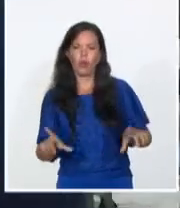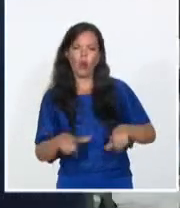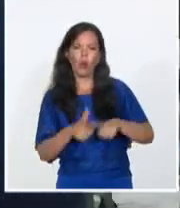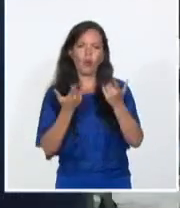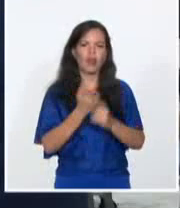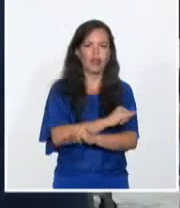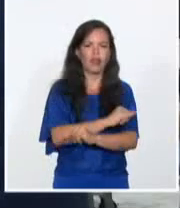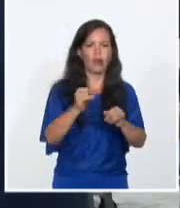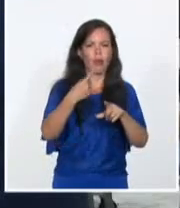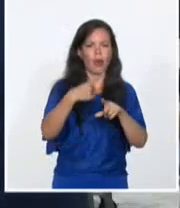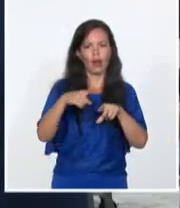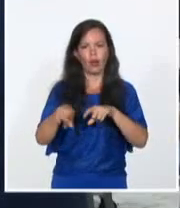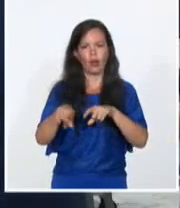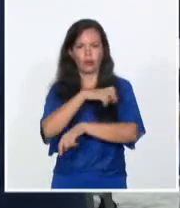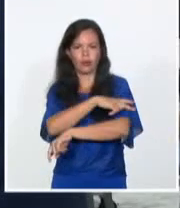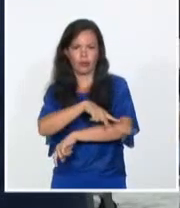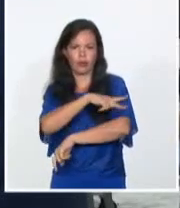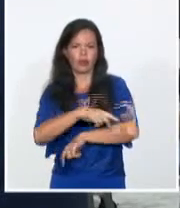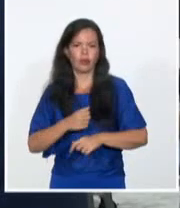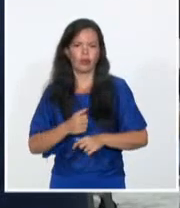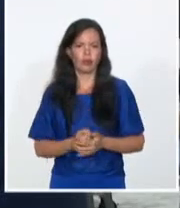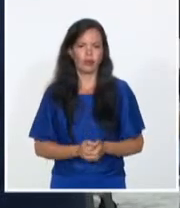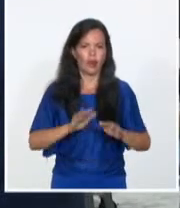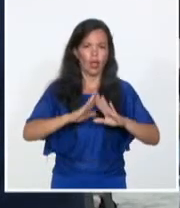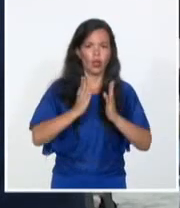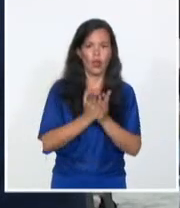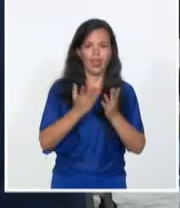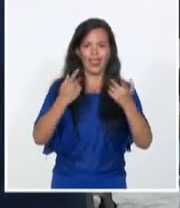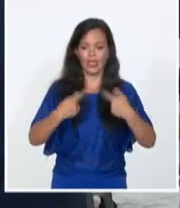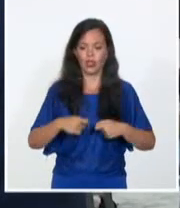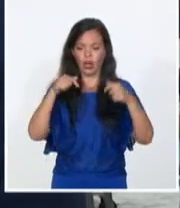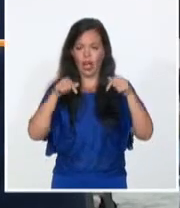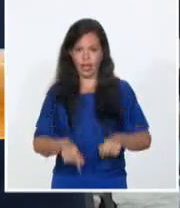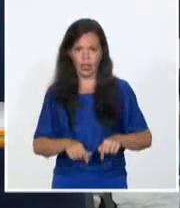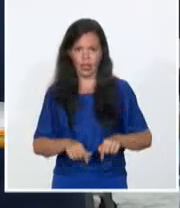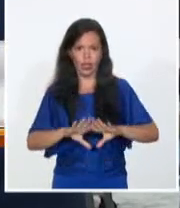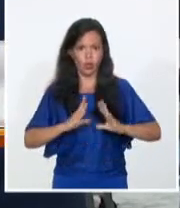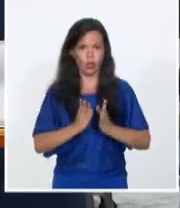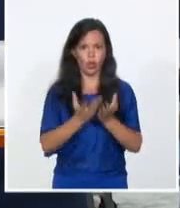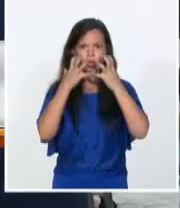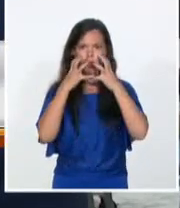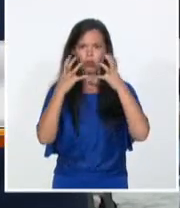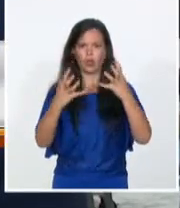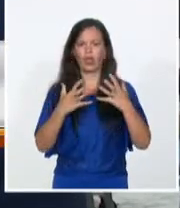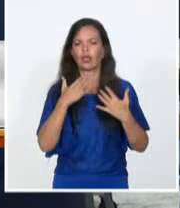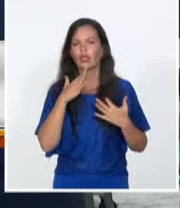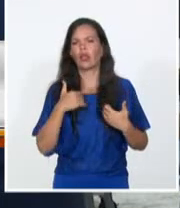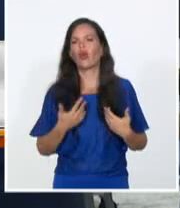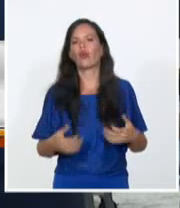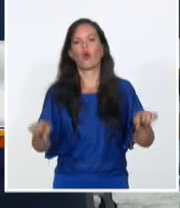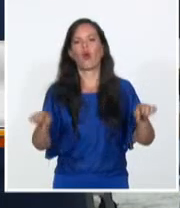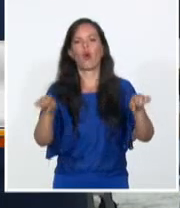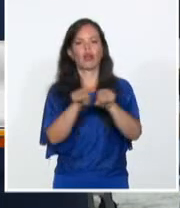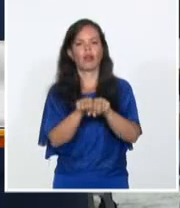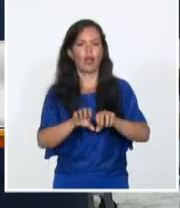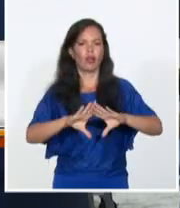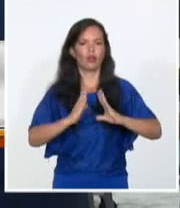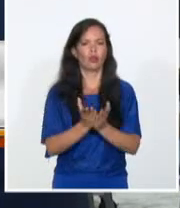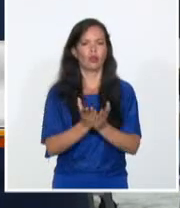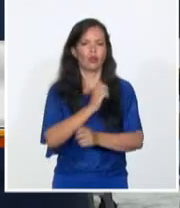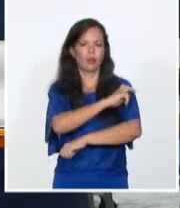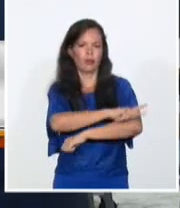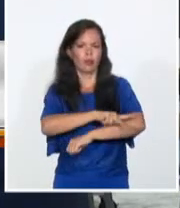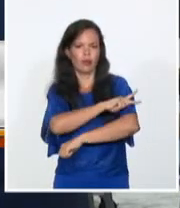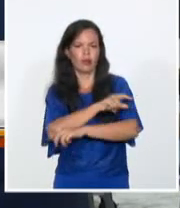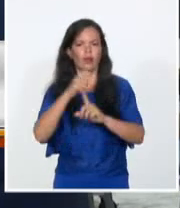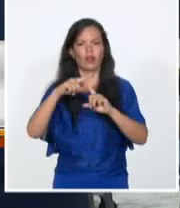países. Las decisiones que tomamos acá van a impactar de manera positiva la conectividad de nuestros países, las tecnologías que